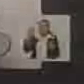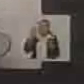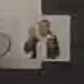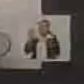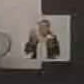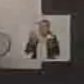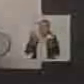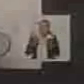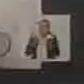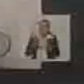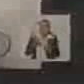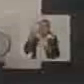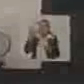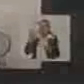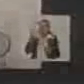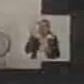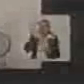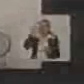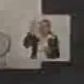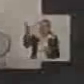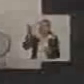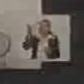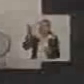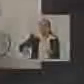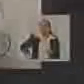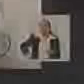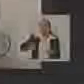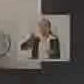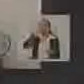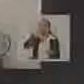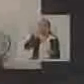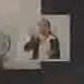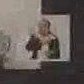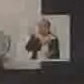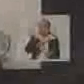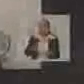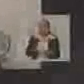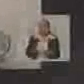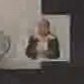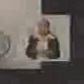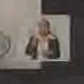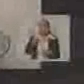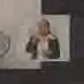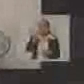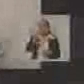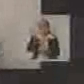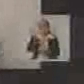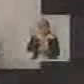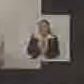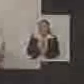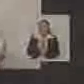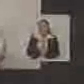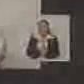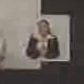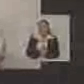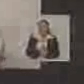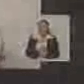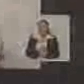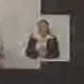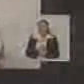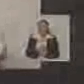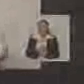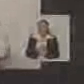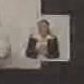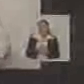exigir de alguna u otra manera al gobierno del Distrito Federal. De esta forma, yo te invito a que